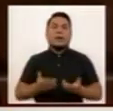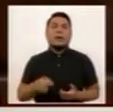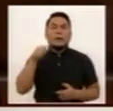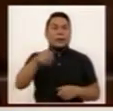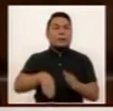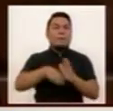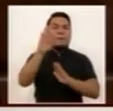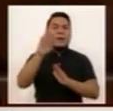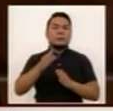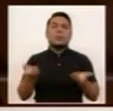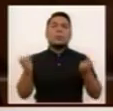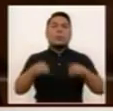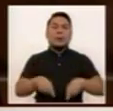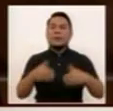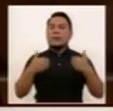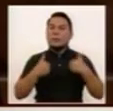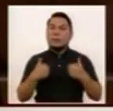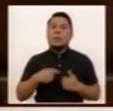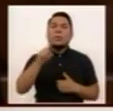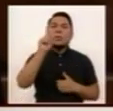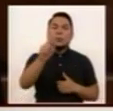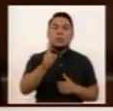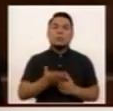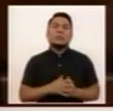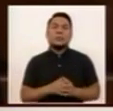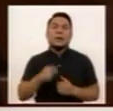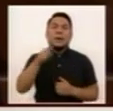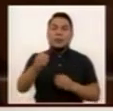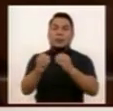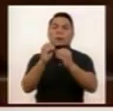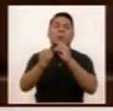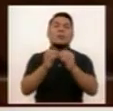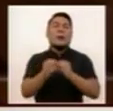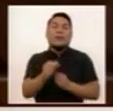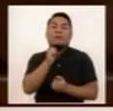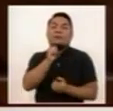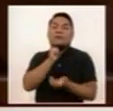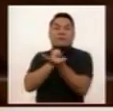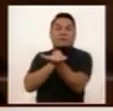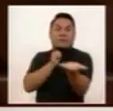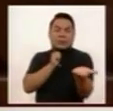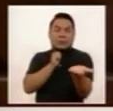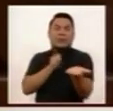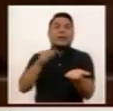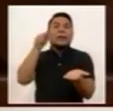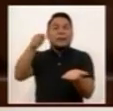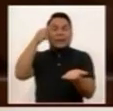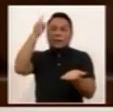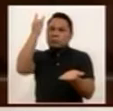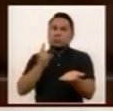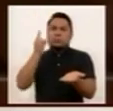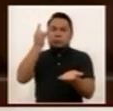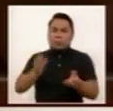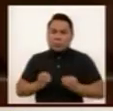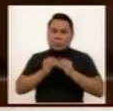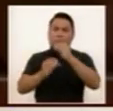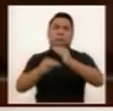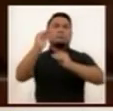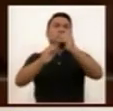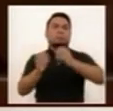tenemos una reconstrucción pendiente y es urgente emprenderla.